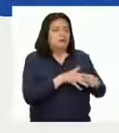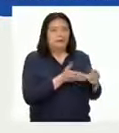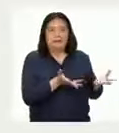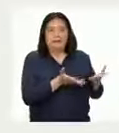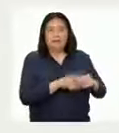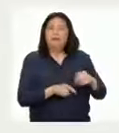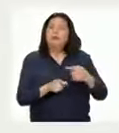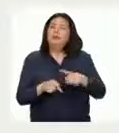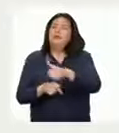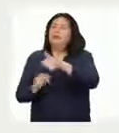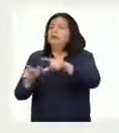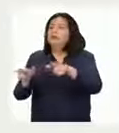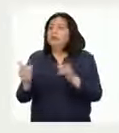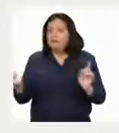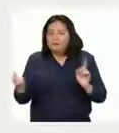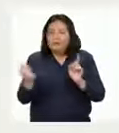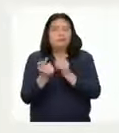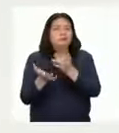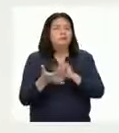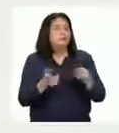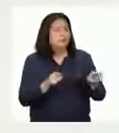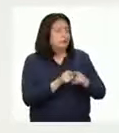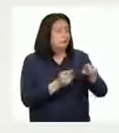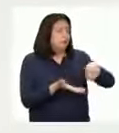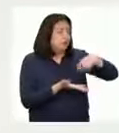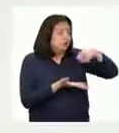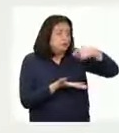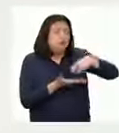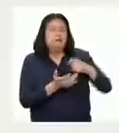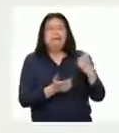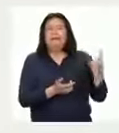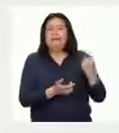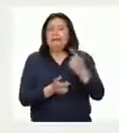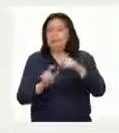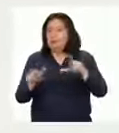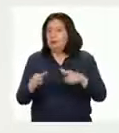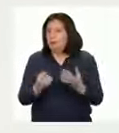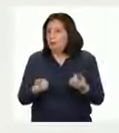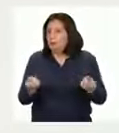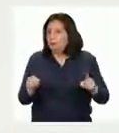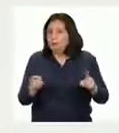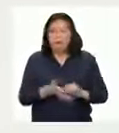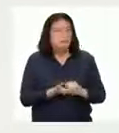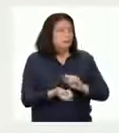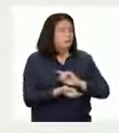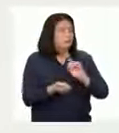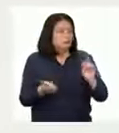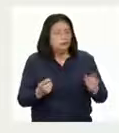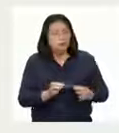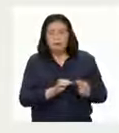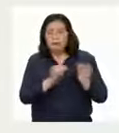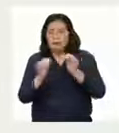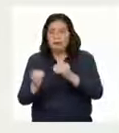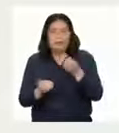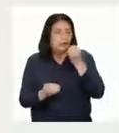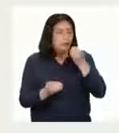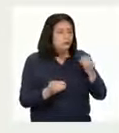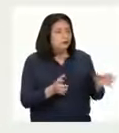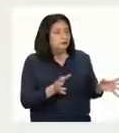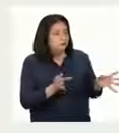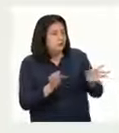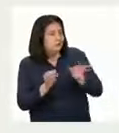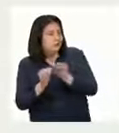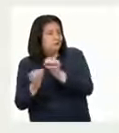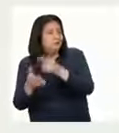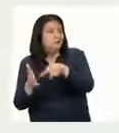lugar. También hablamos de la comida tradicional de cada lugar y cómo cuando nos mudamos, esa comida viaja con nosotros